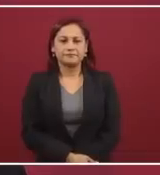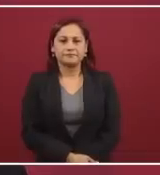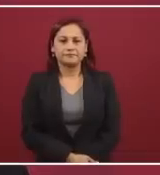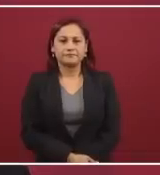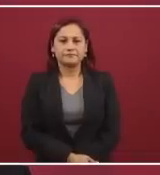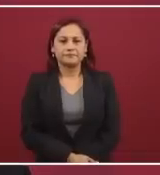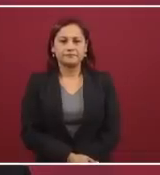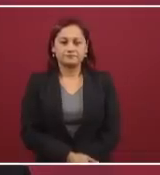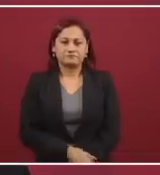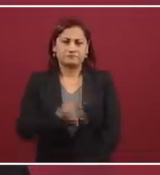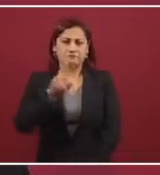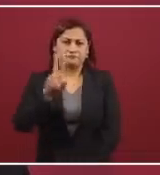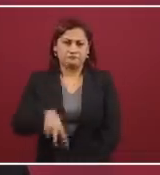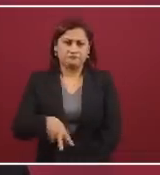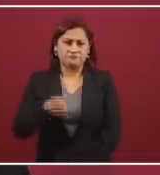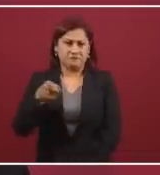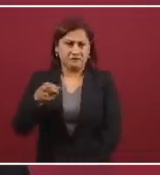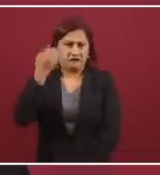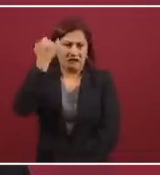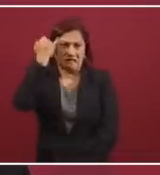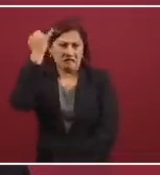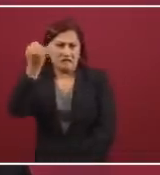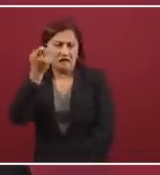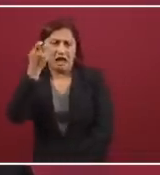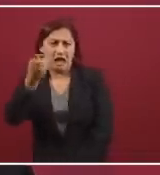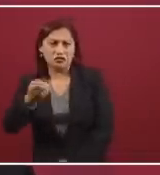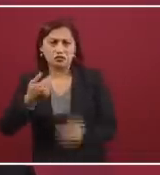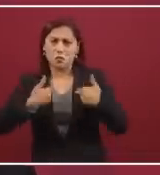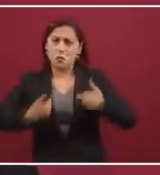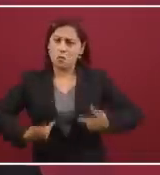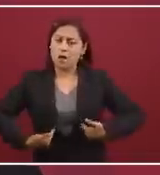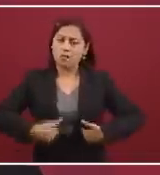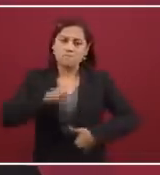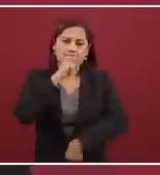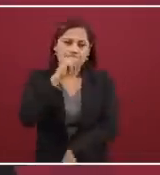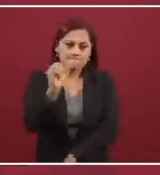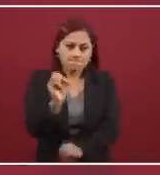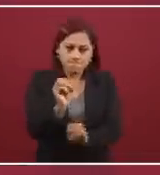e inhumano quien tenga